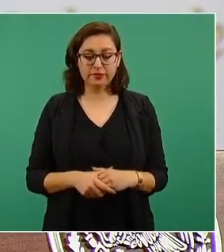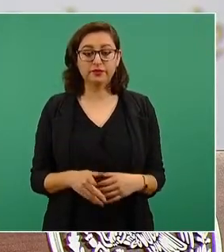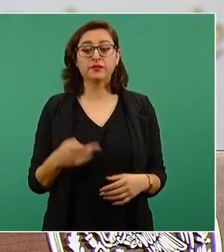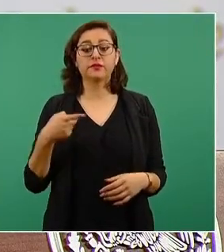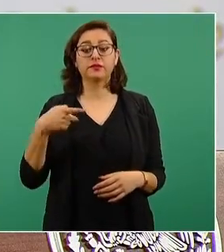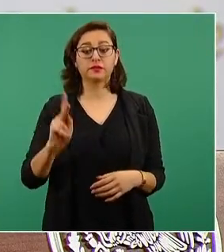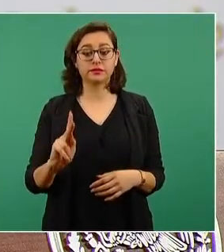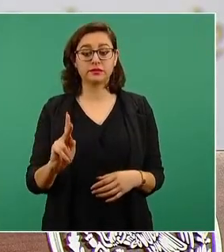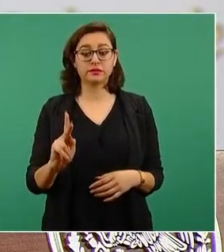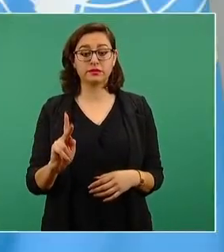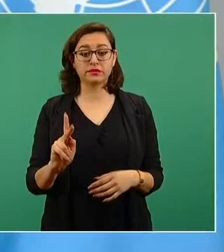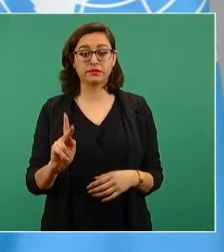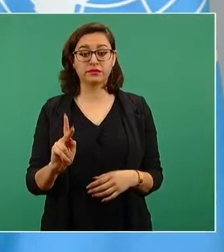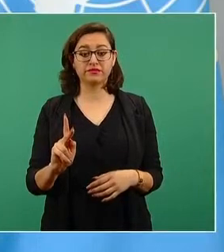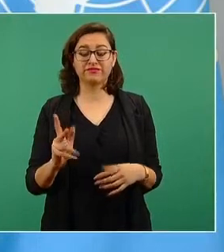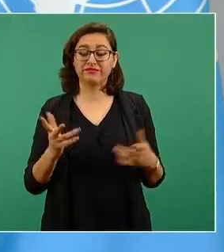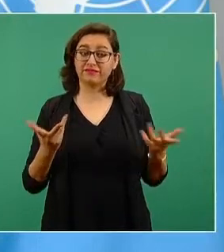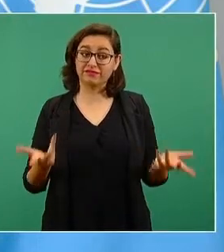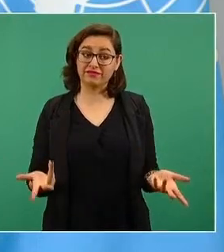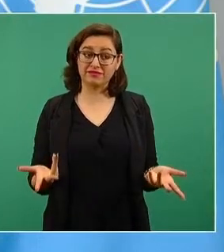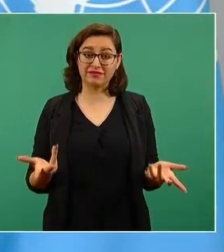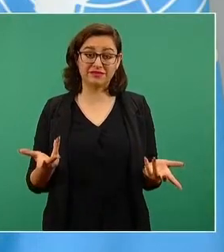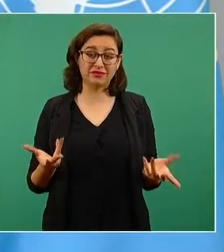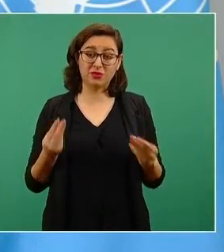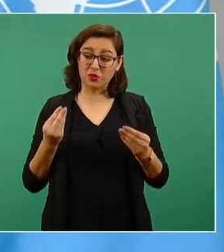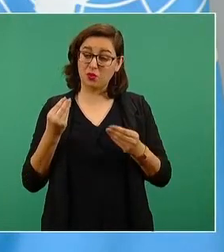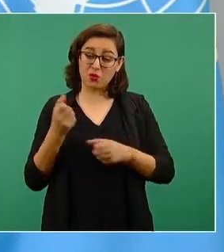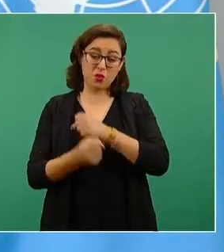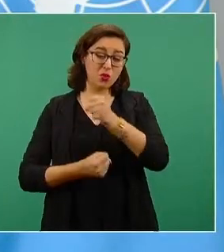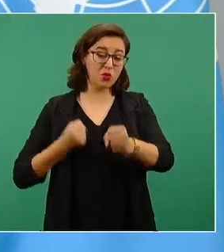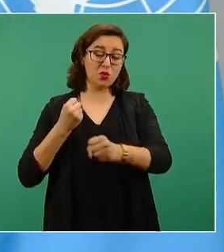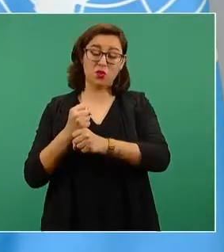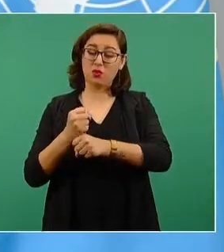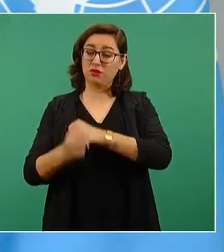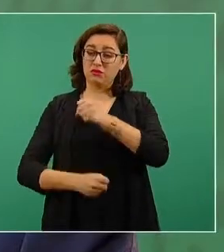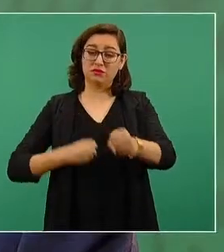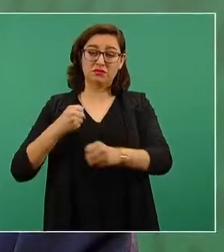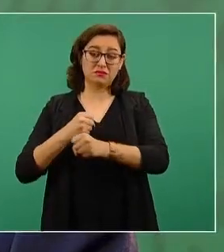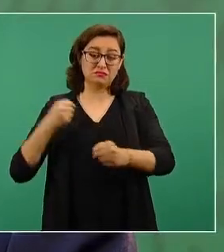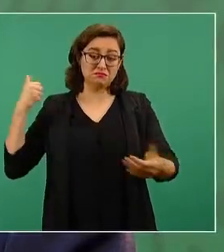Pero como han abusado tanto, como antes